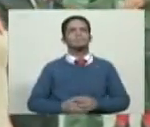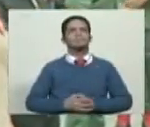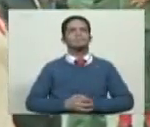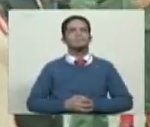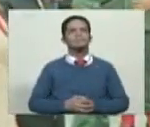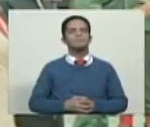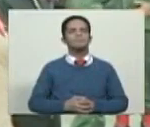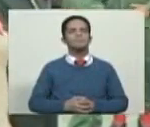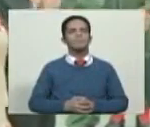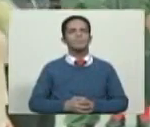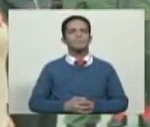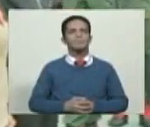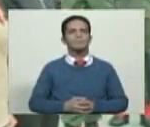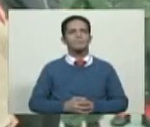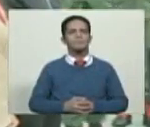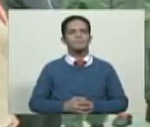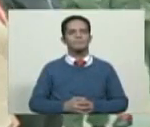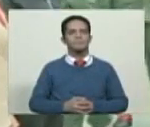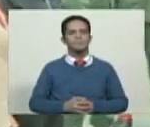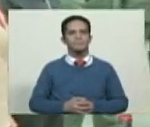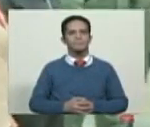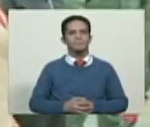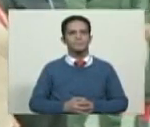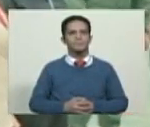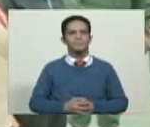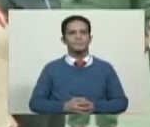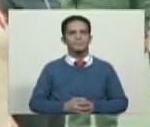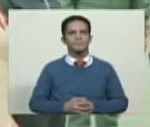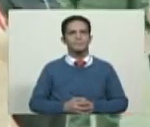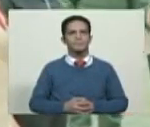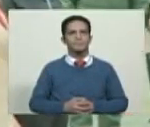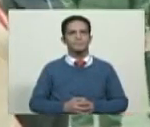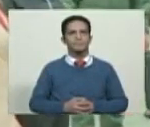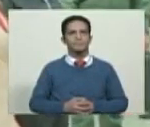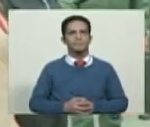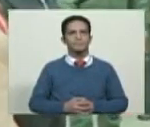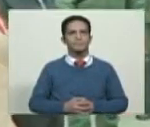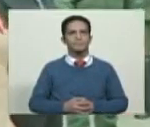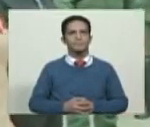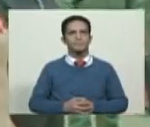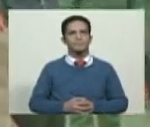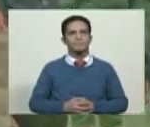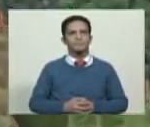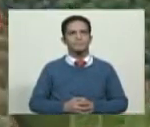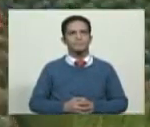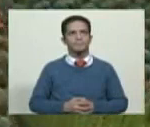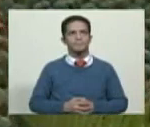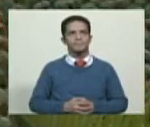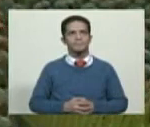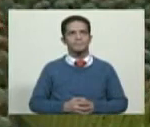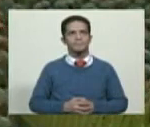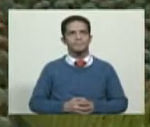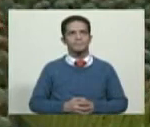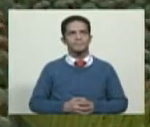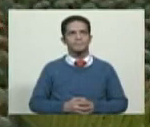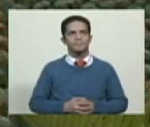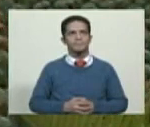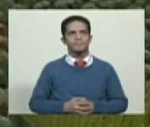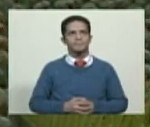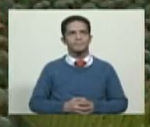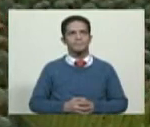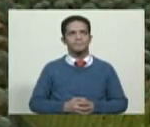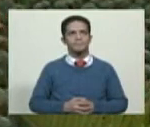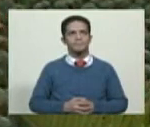la República Bolivariana de Venezuela, comandante en jefe de la Fuerza Armada Nacional